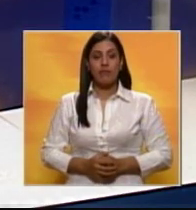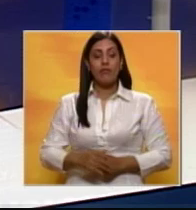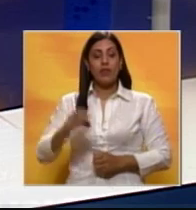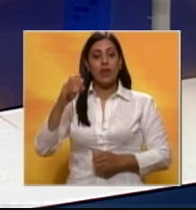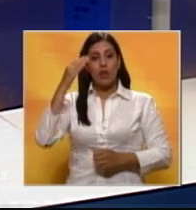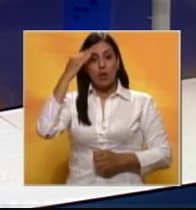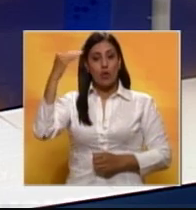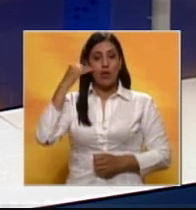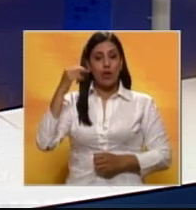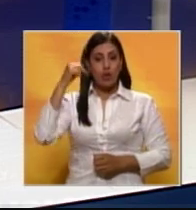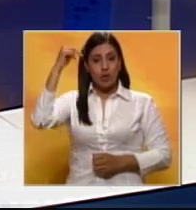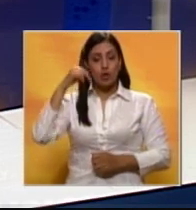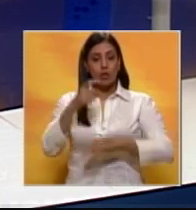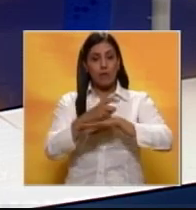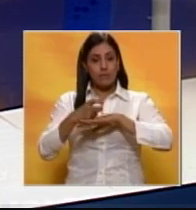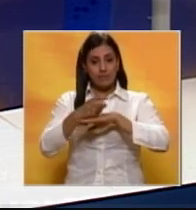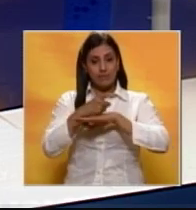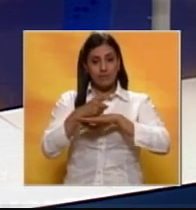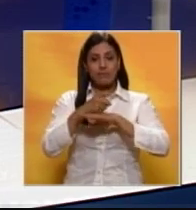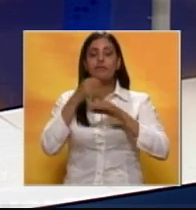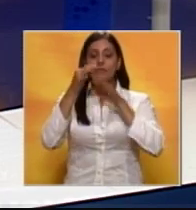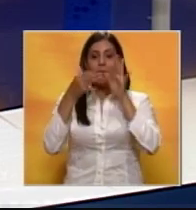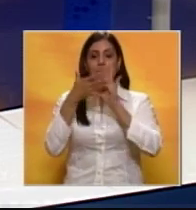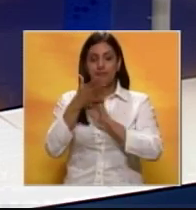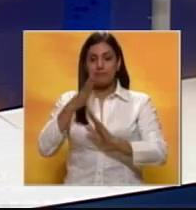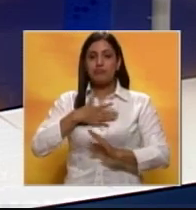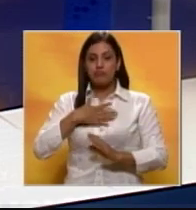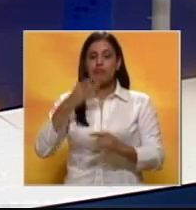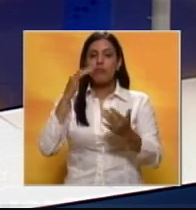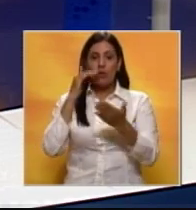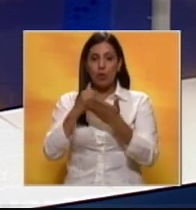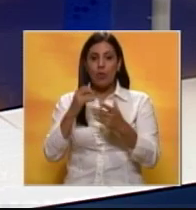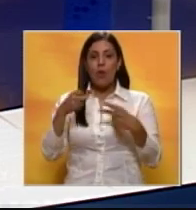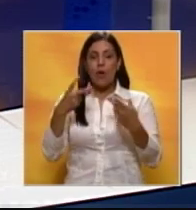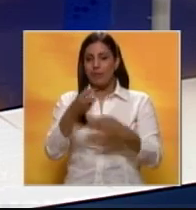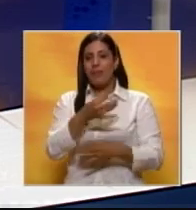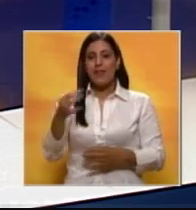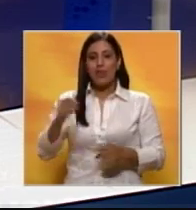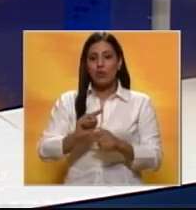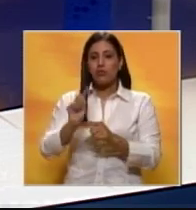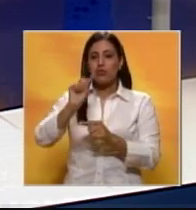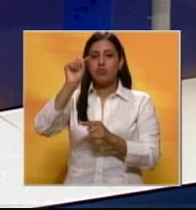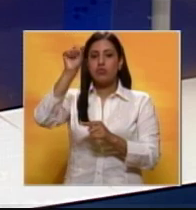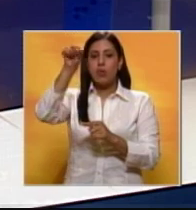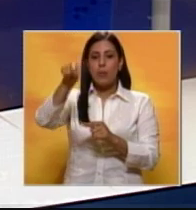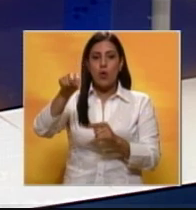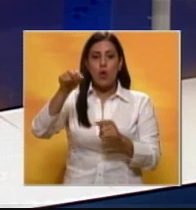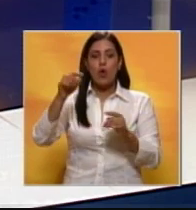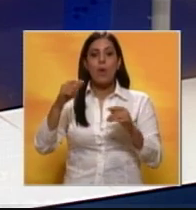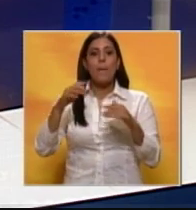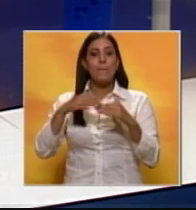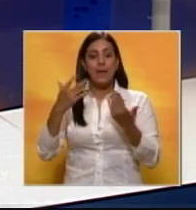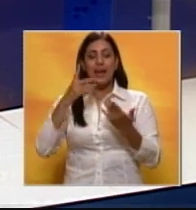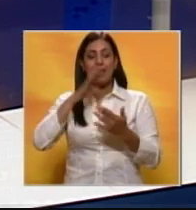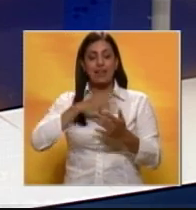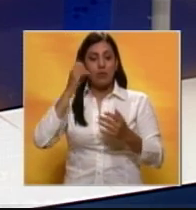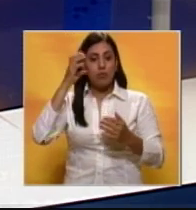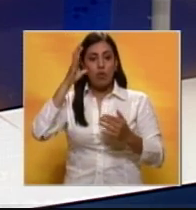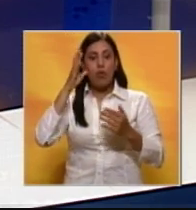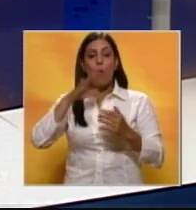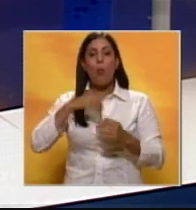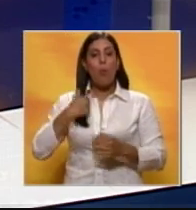En Corea del Norte, el gobierno de Kim Jong-un aseguró haber probado con éxito un misil balístico intercontinental capaz de